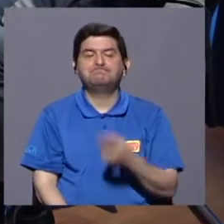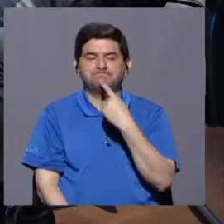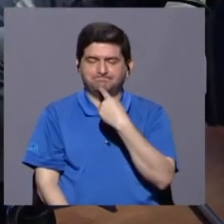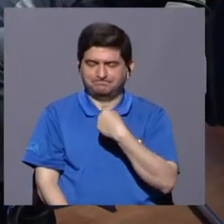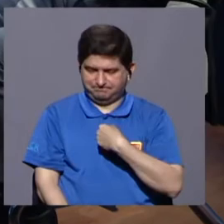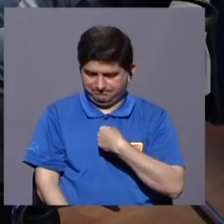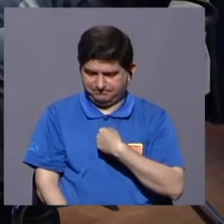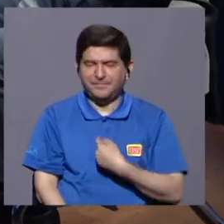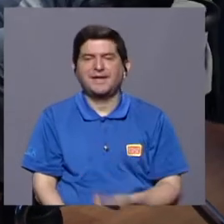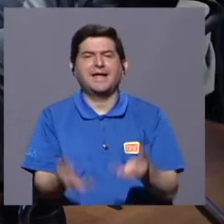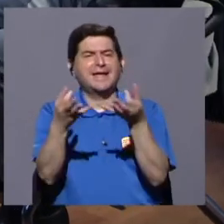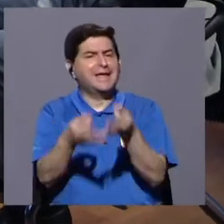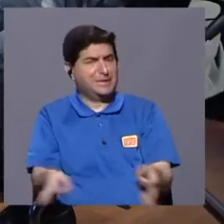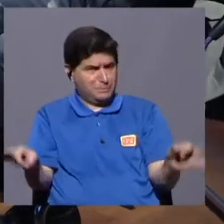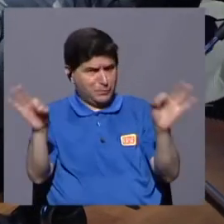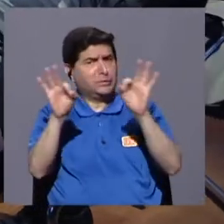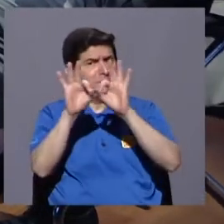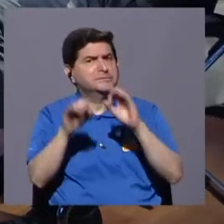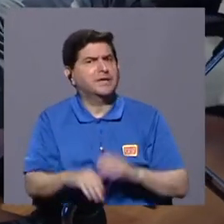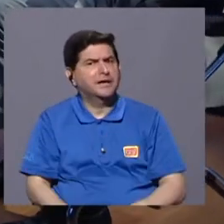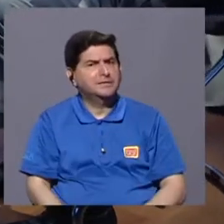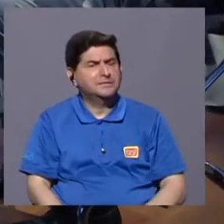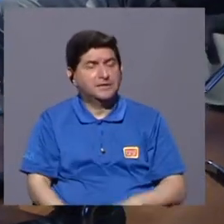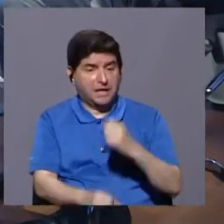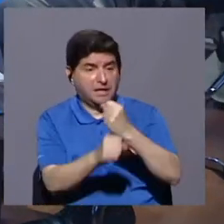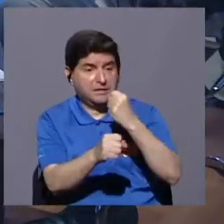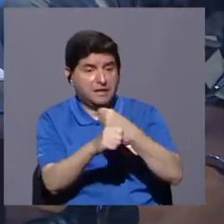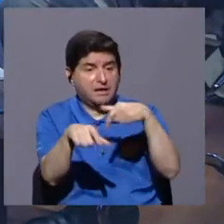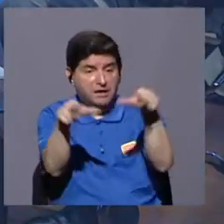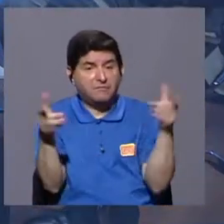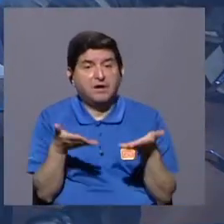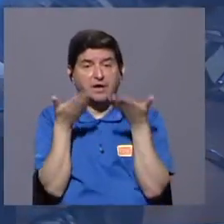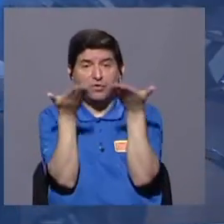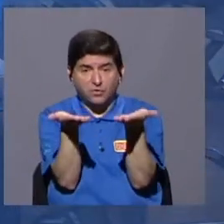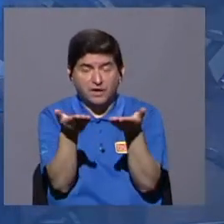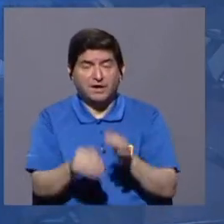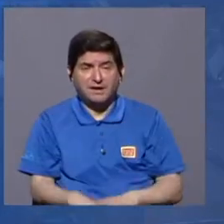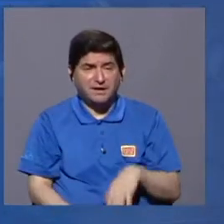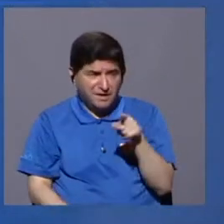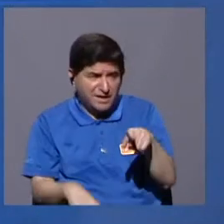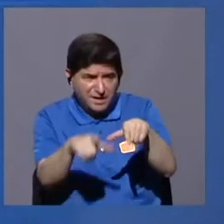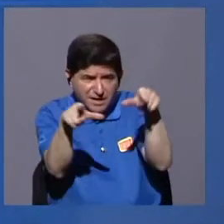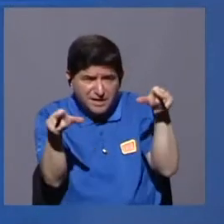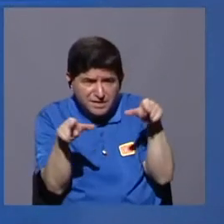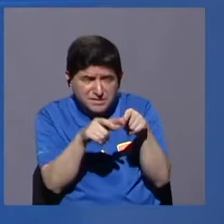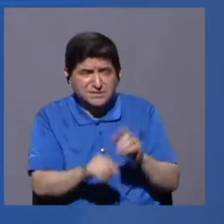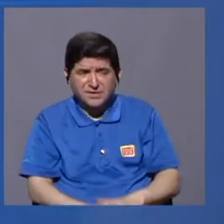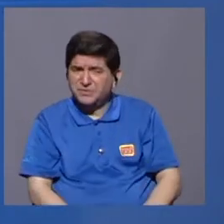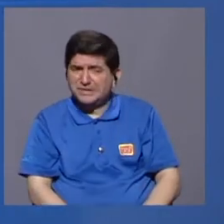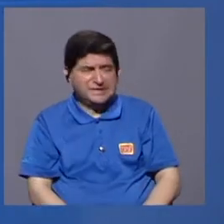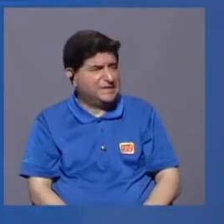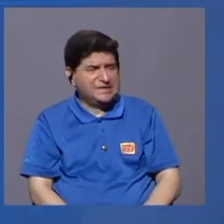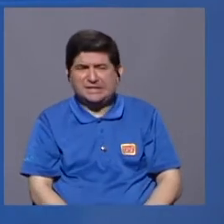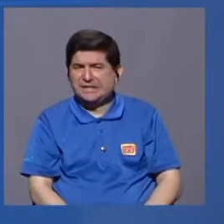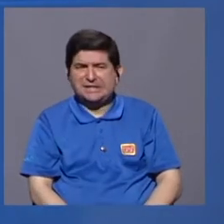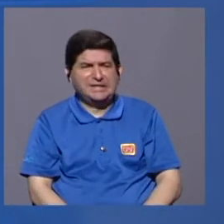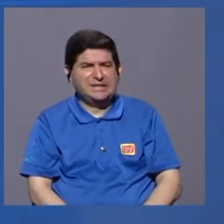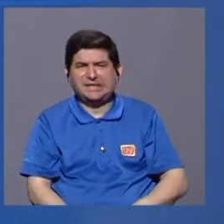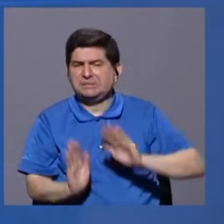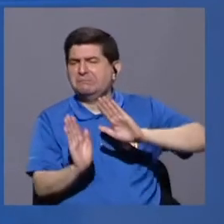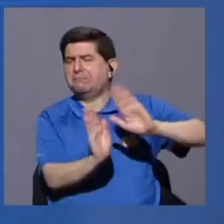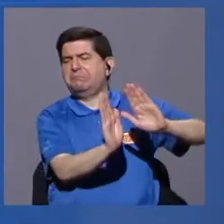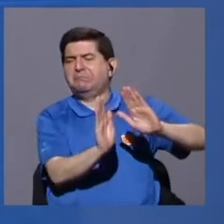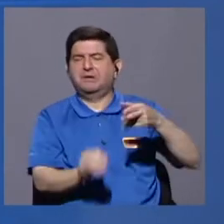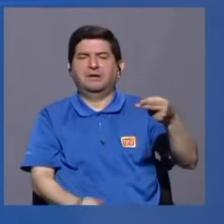que es muy importante porque trae una fuente de empleo a la zona, a una zona que ha sido marginada